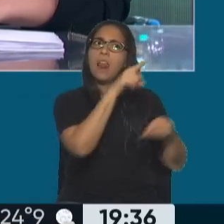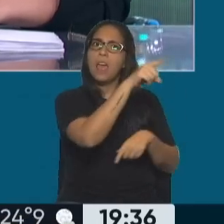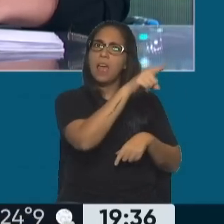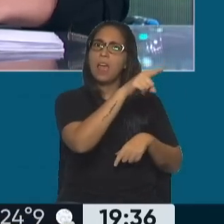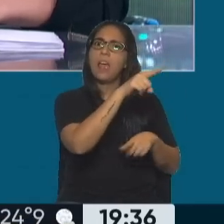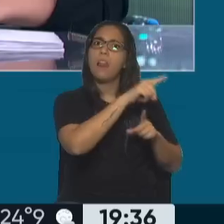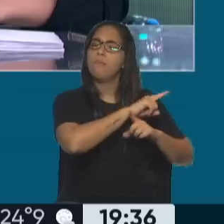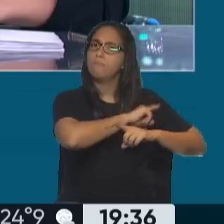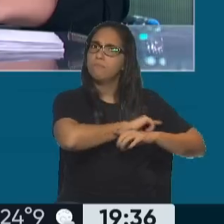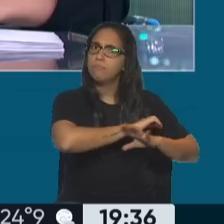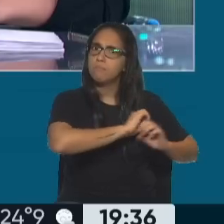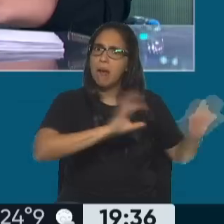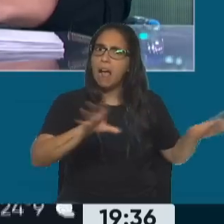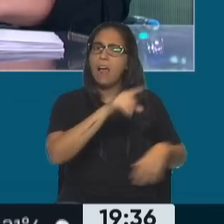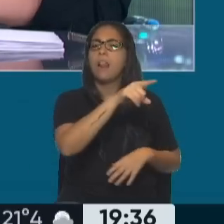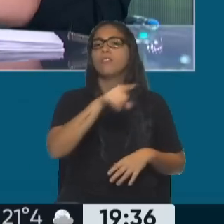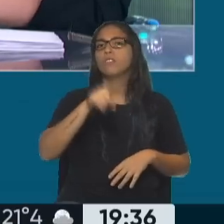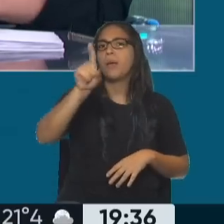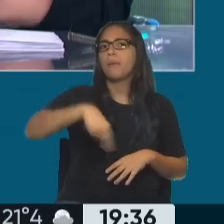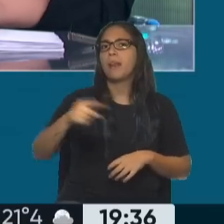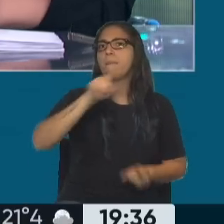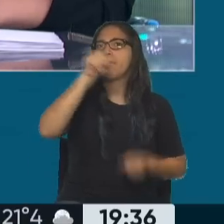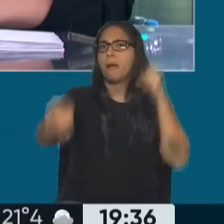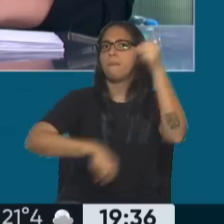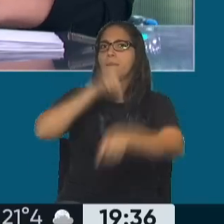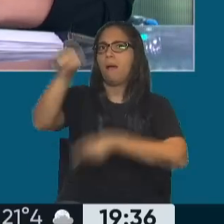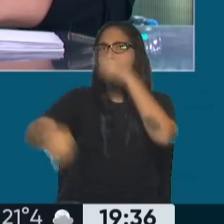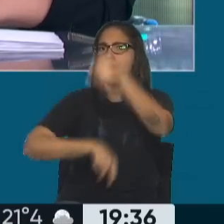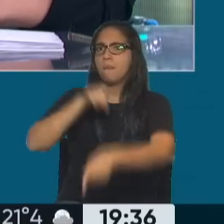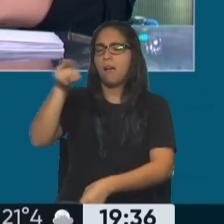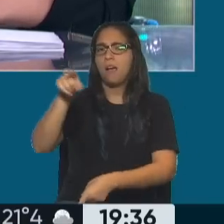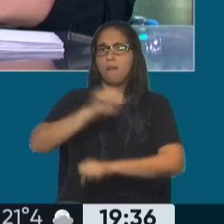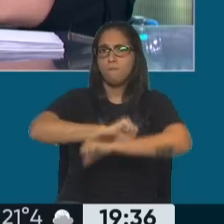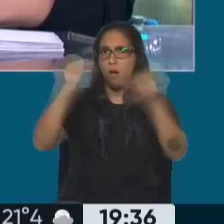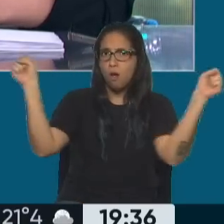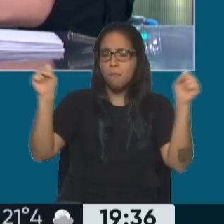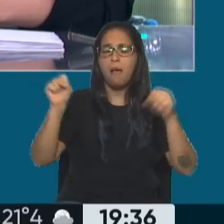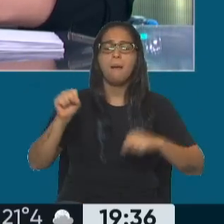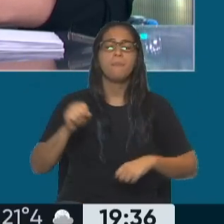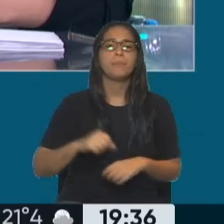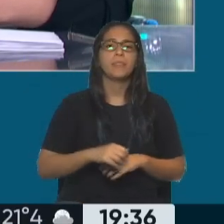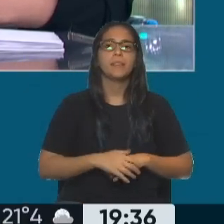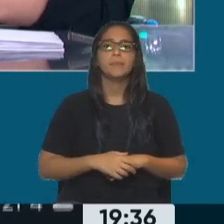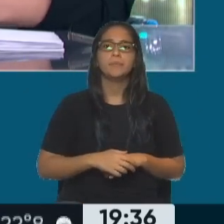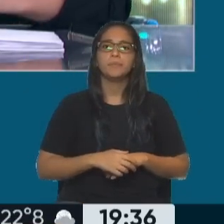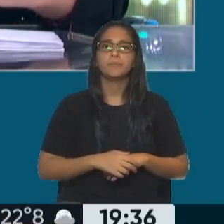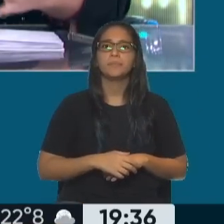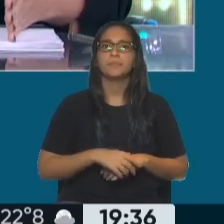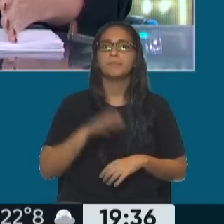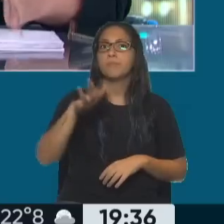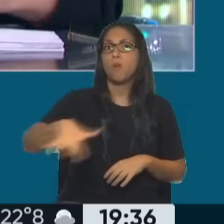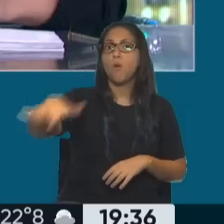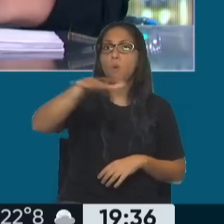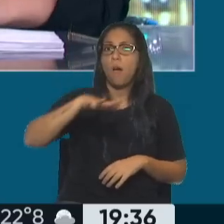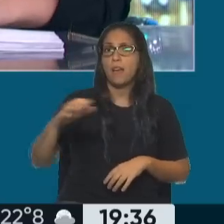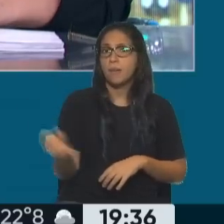Hamás y que por eso está bombardeando la franja de Gaza, que además gobierna el Hamás, que está impactando en lugares